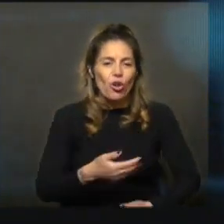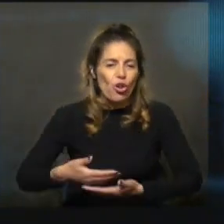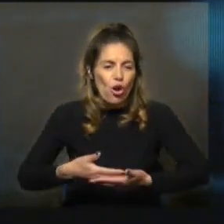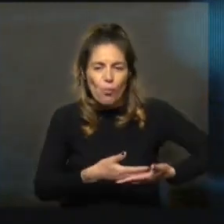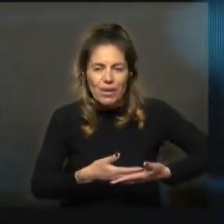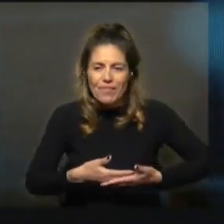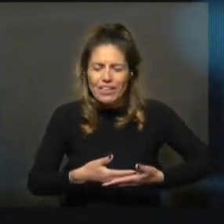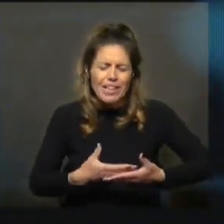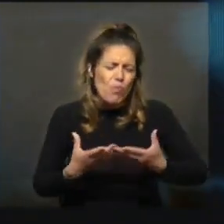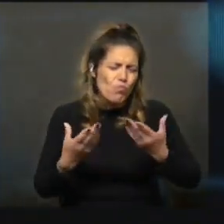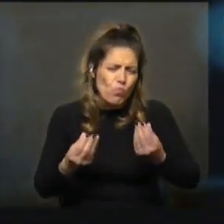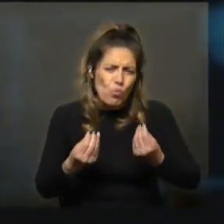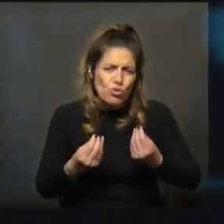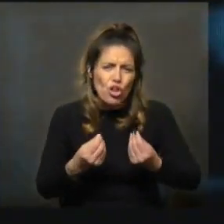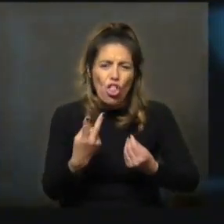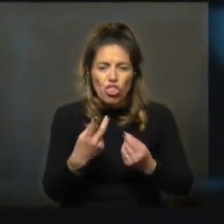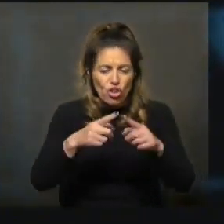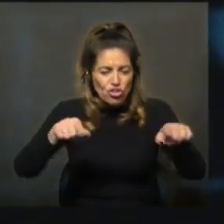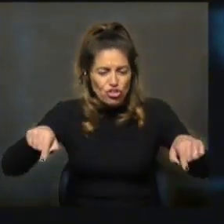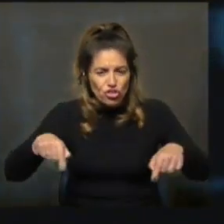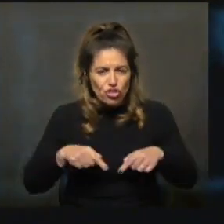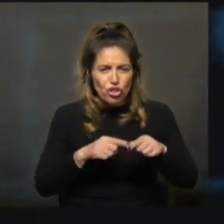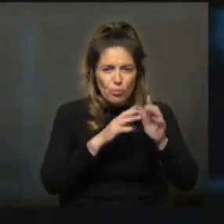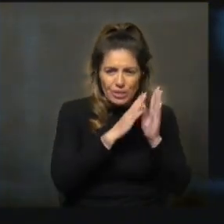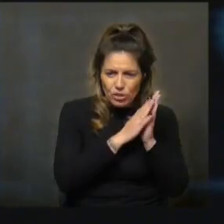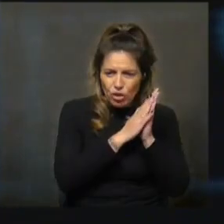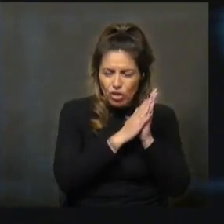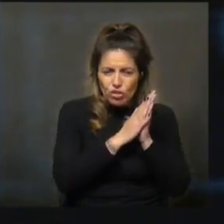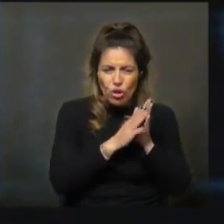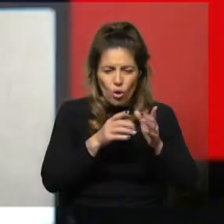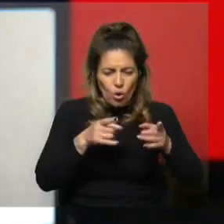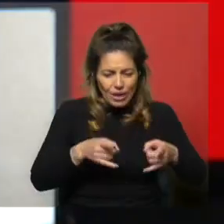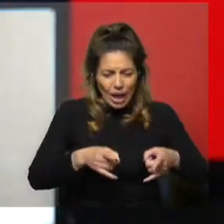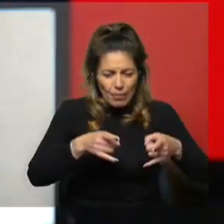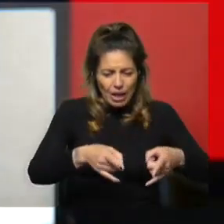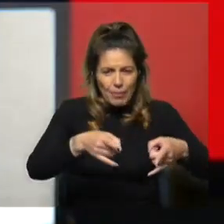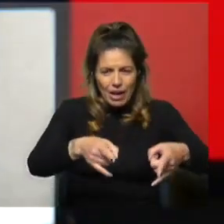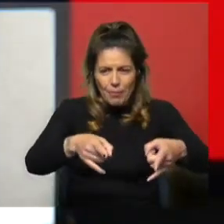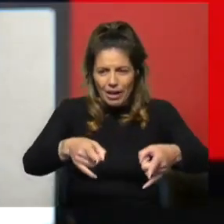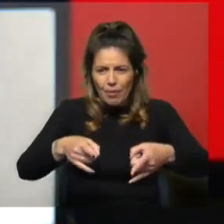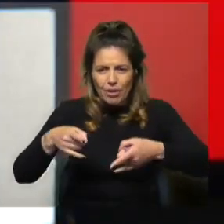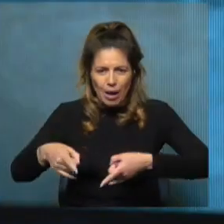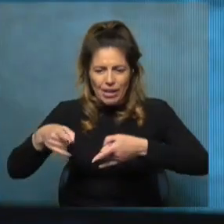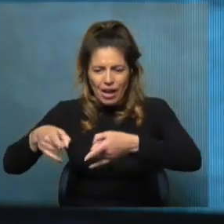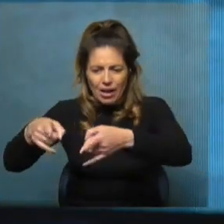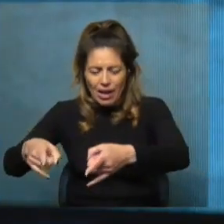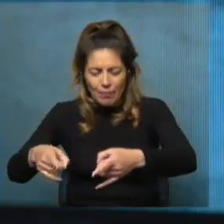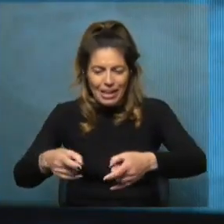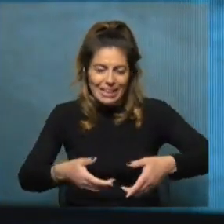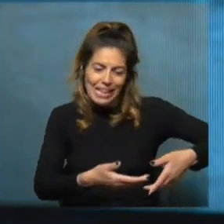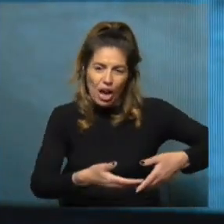muchísimos eran dos dormitorios una cama una cama tremenda cantidad